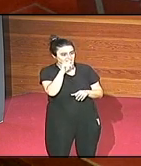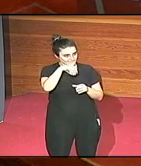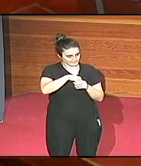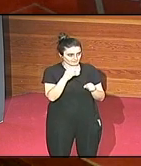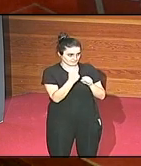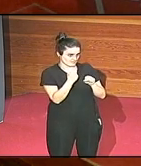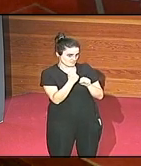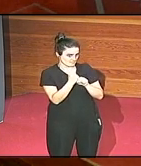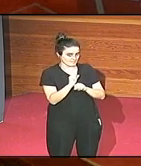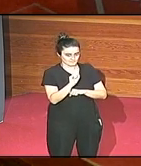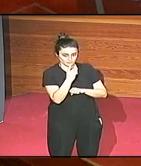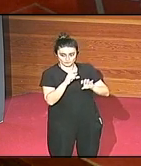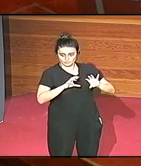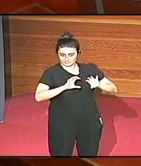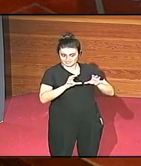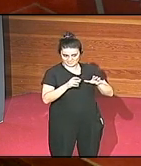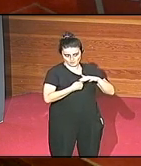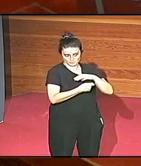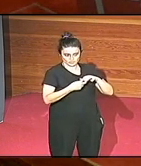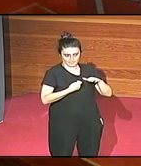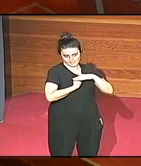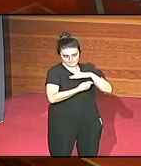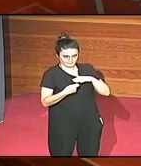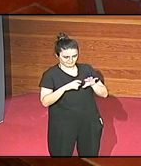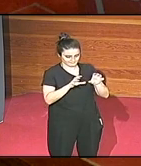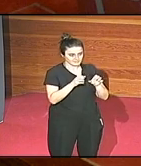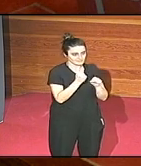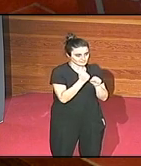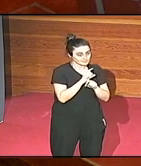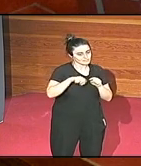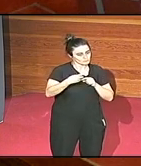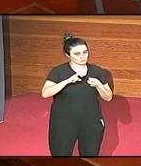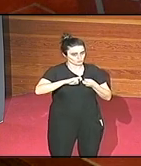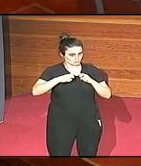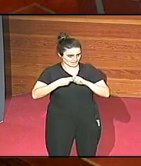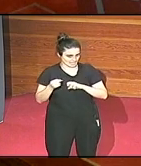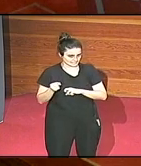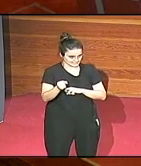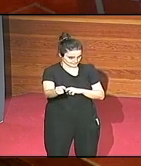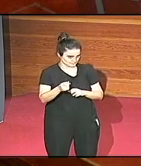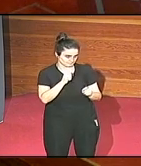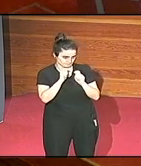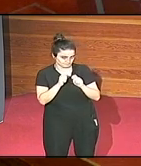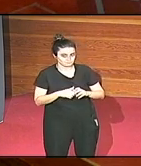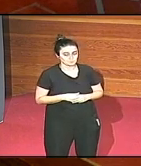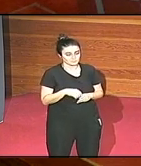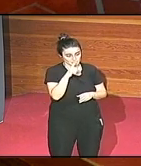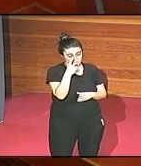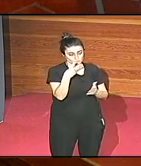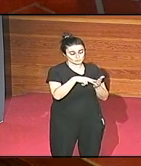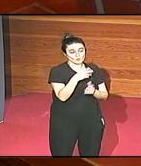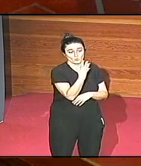primero como periodista de radio en Vitoria-Gasteiz y luego como corresponsal en Bruselas. Entre 2004 y 2009 dirigió los